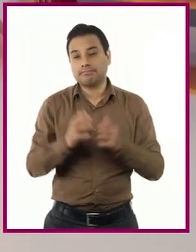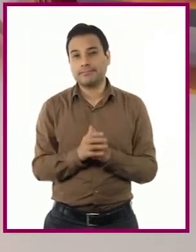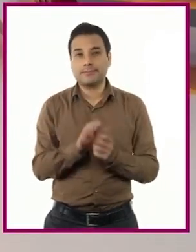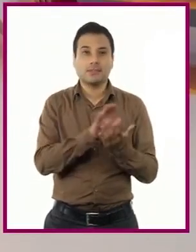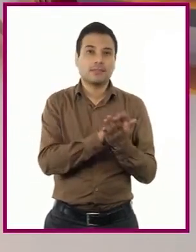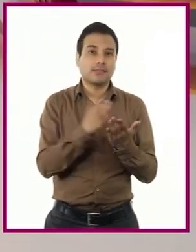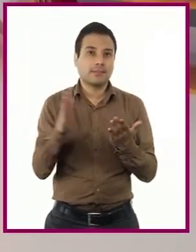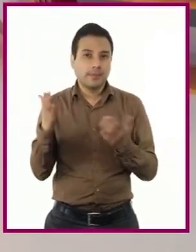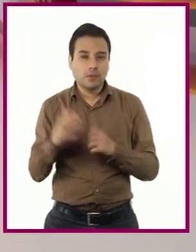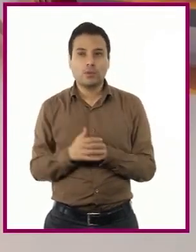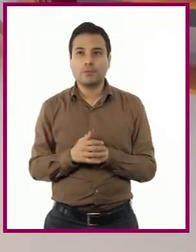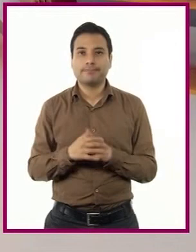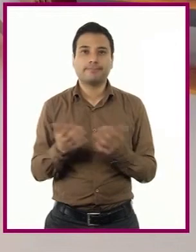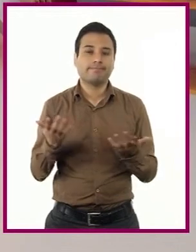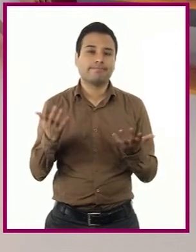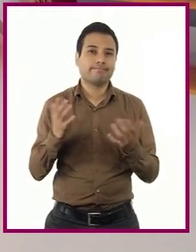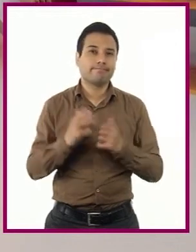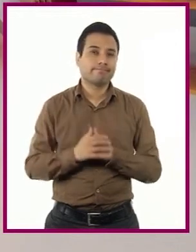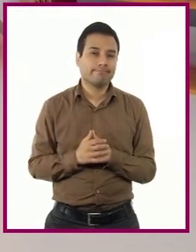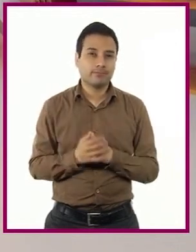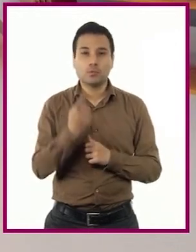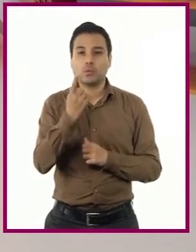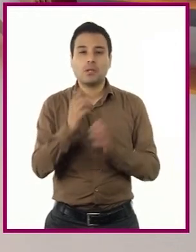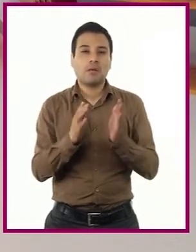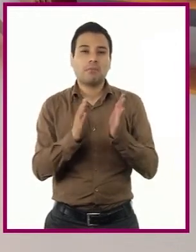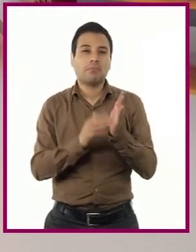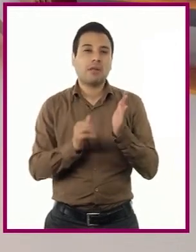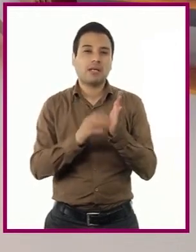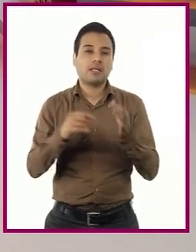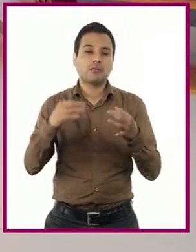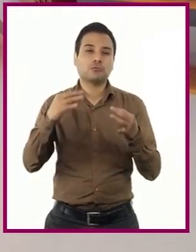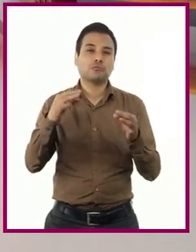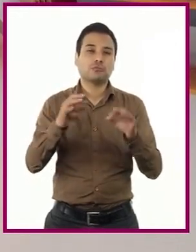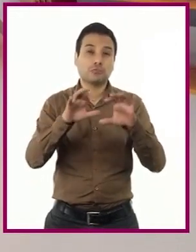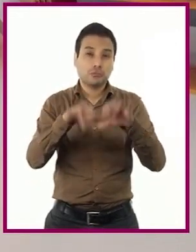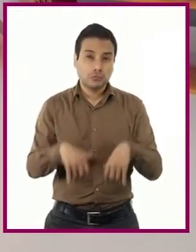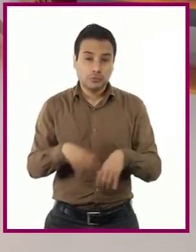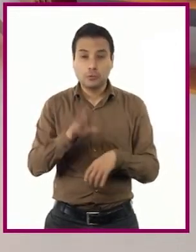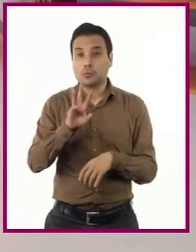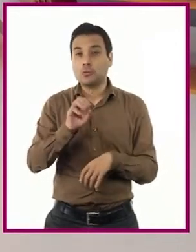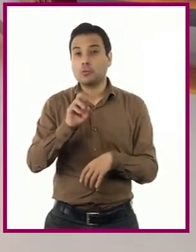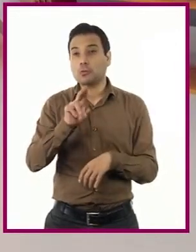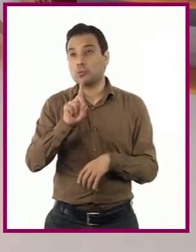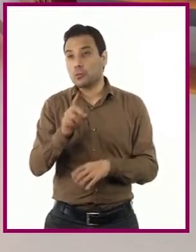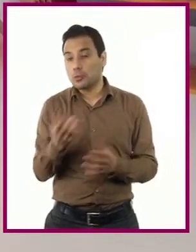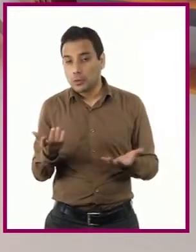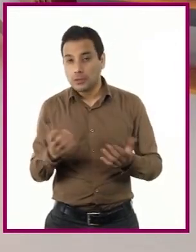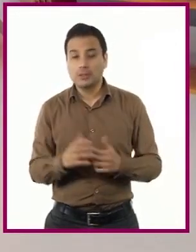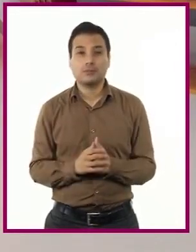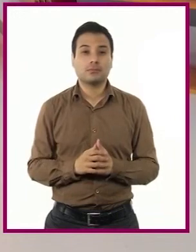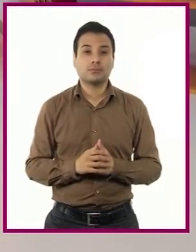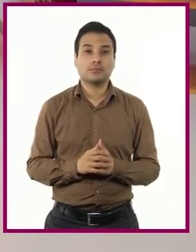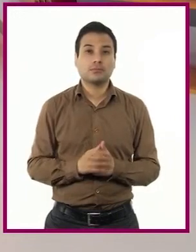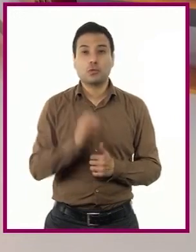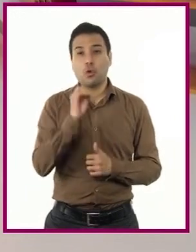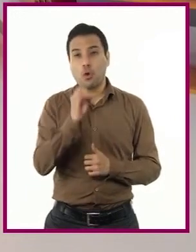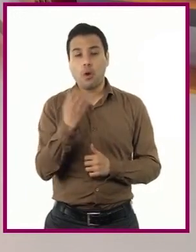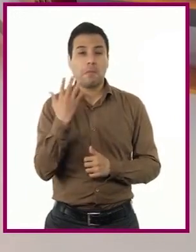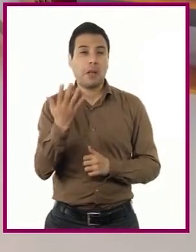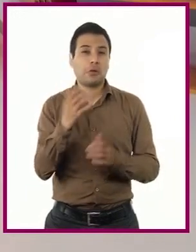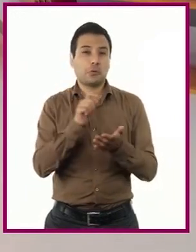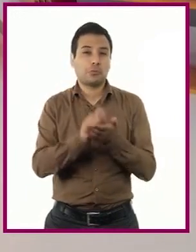díptico, un tríptico, una página de un procesador de texto ploteada o escrito a mano